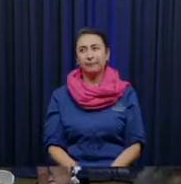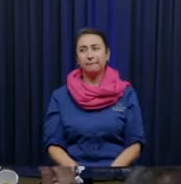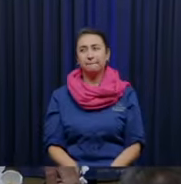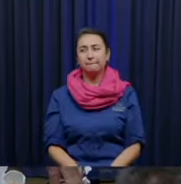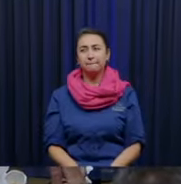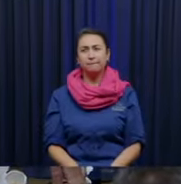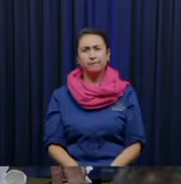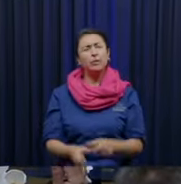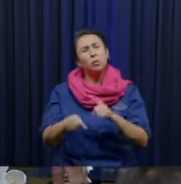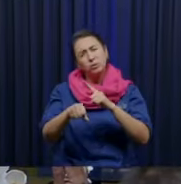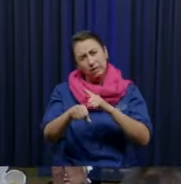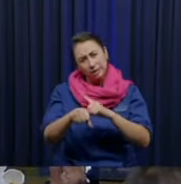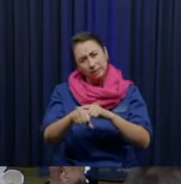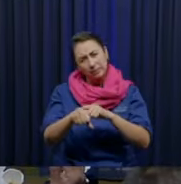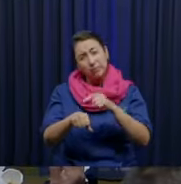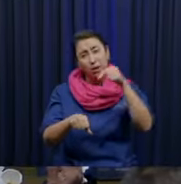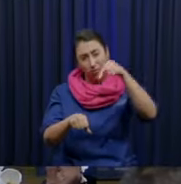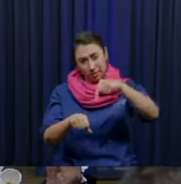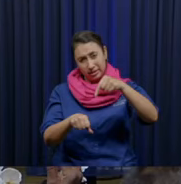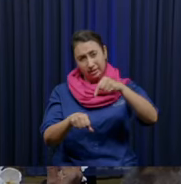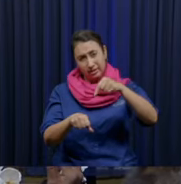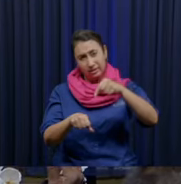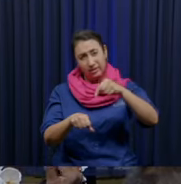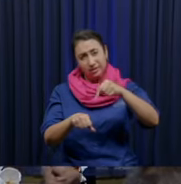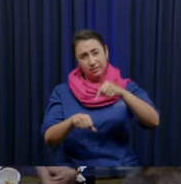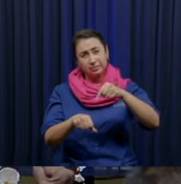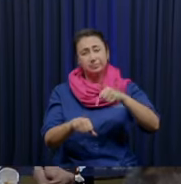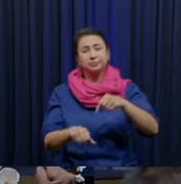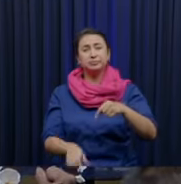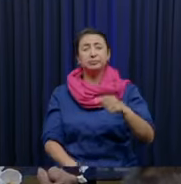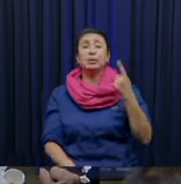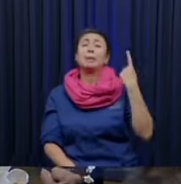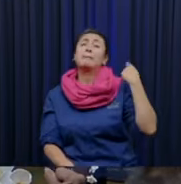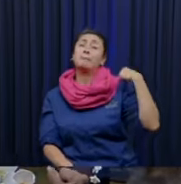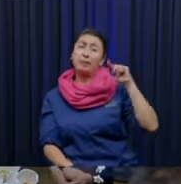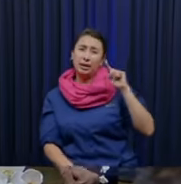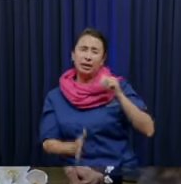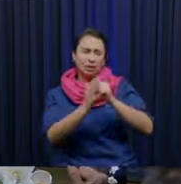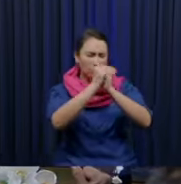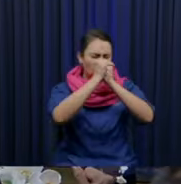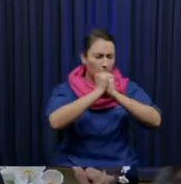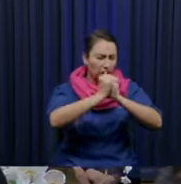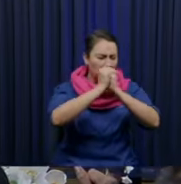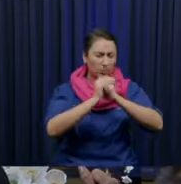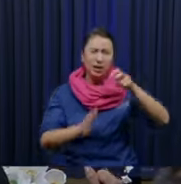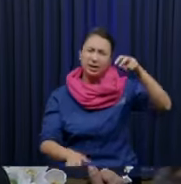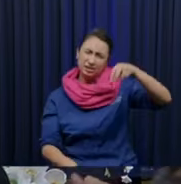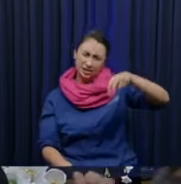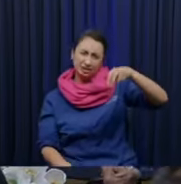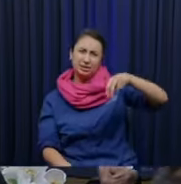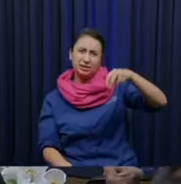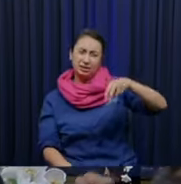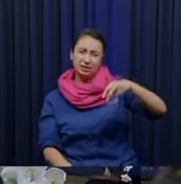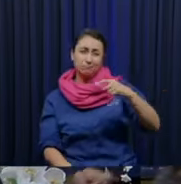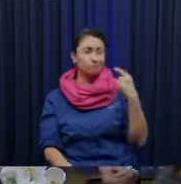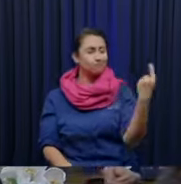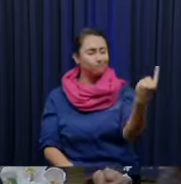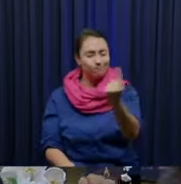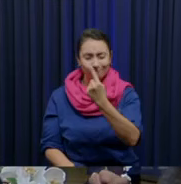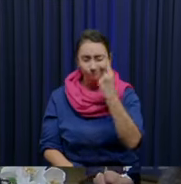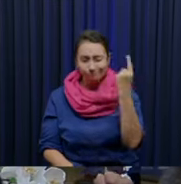Tomemos un minuto para dar de gracia lo que hemos recibido de gracia. Les voy a pedir a mis hermanos que están